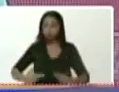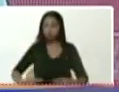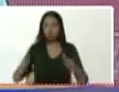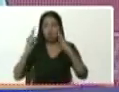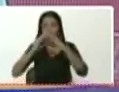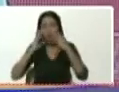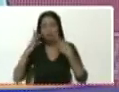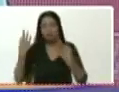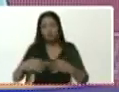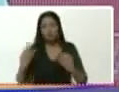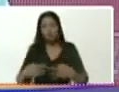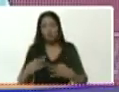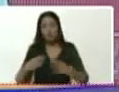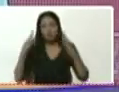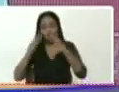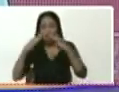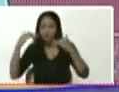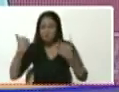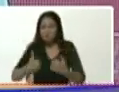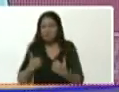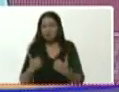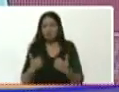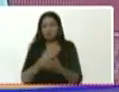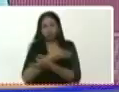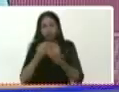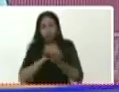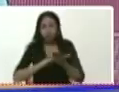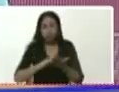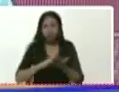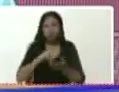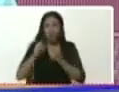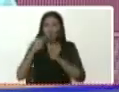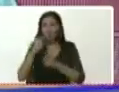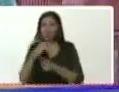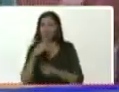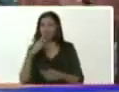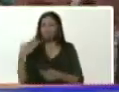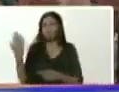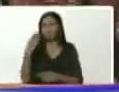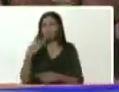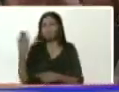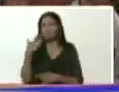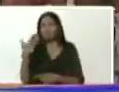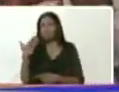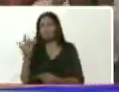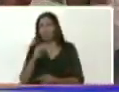vivienda segura, en su techo seguro. Aquellos que quieren hablar por hablar.